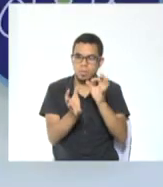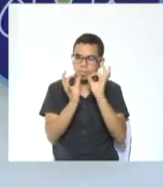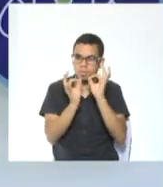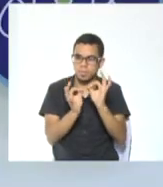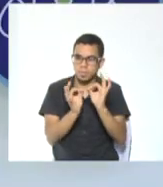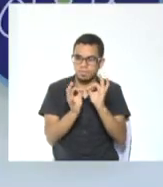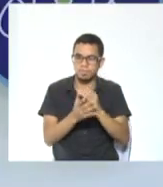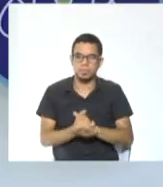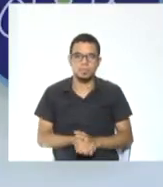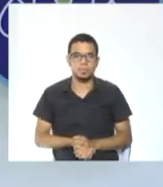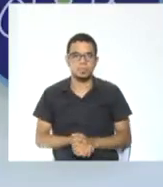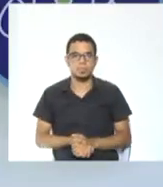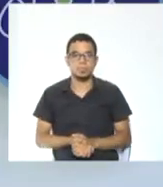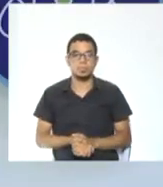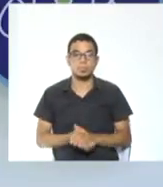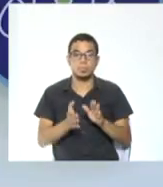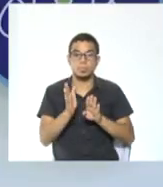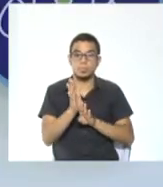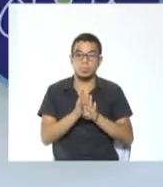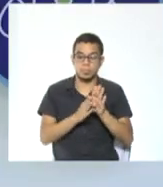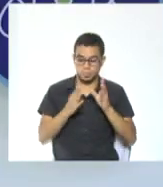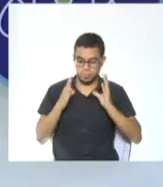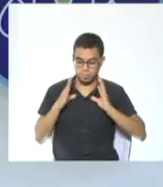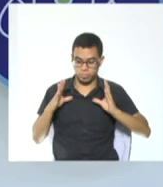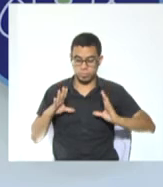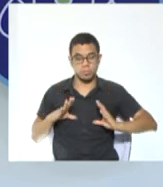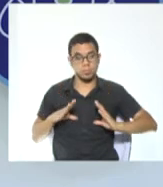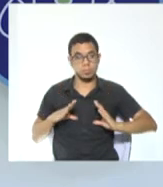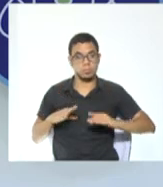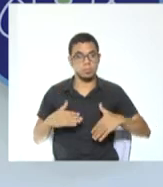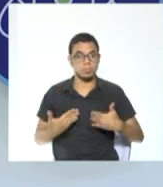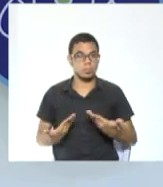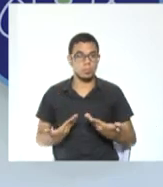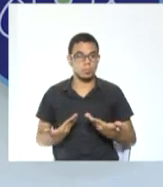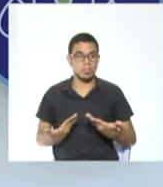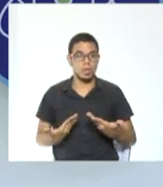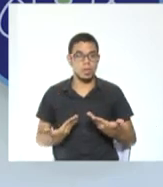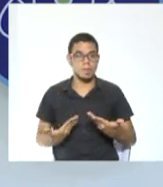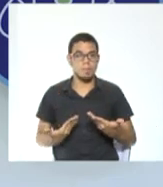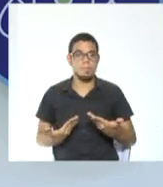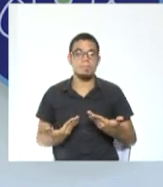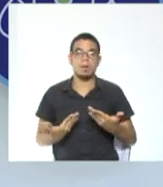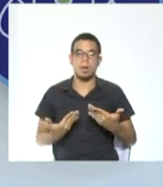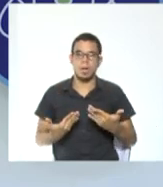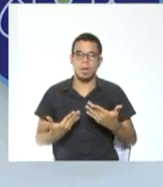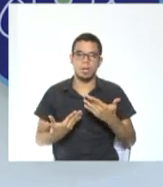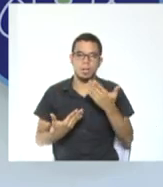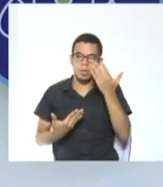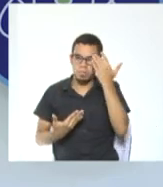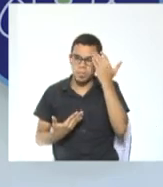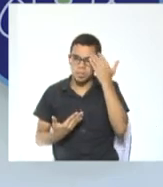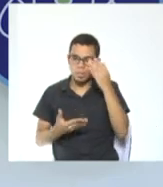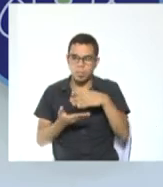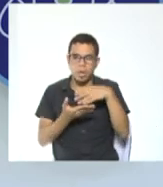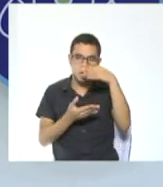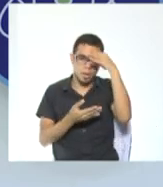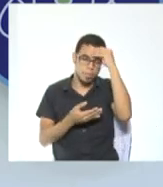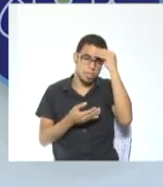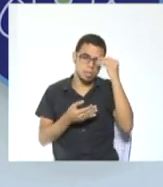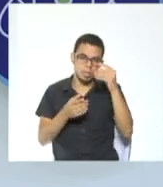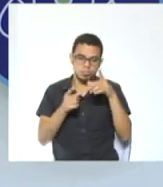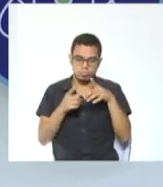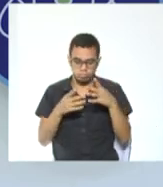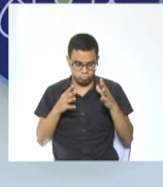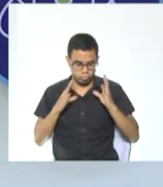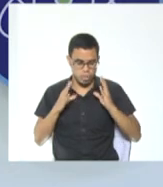sistema vestibular y el proprioceptivo, lo que le permitirá al niño ubicar las partes de su cuerpo. Sirve como